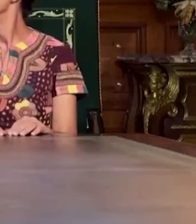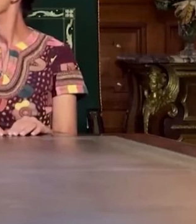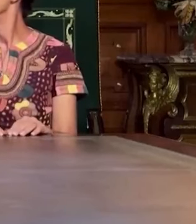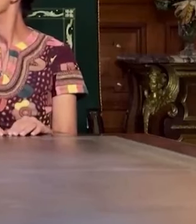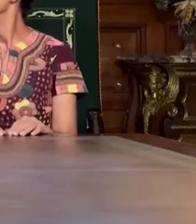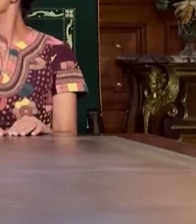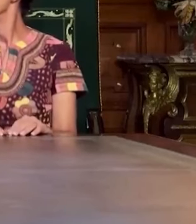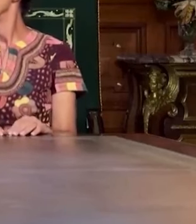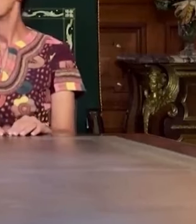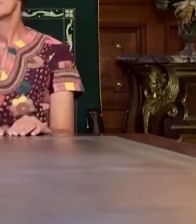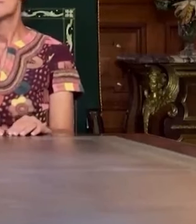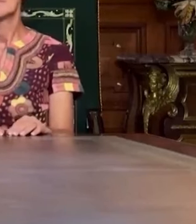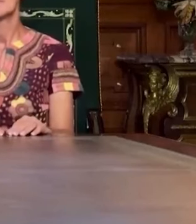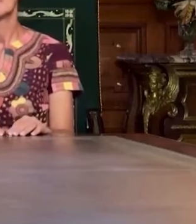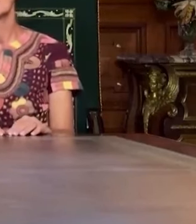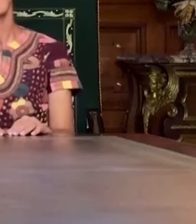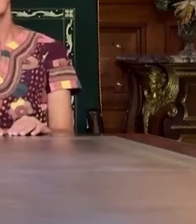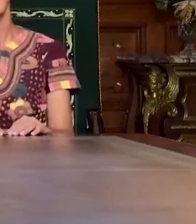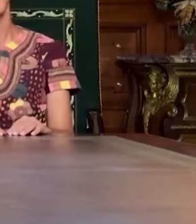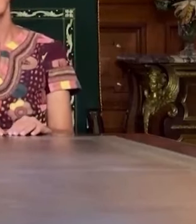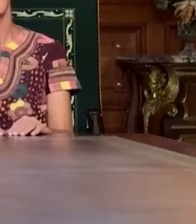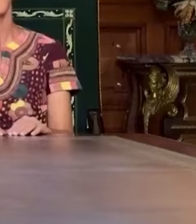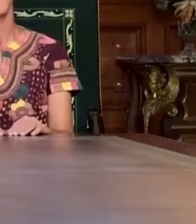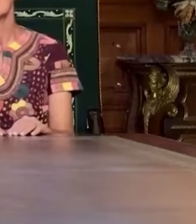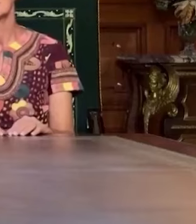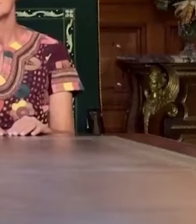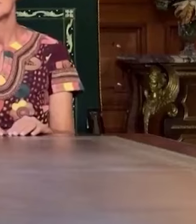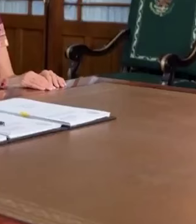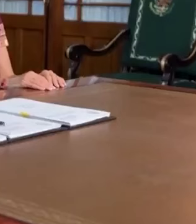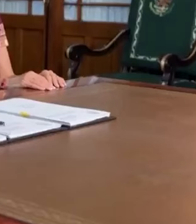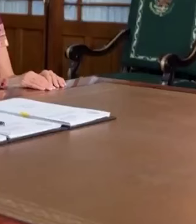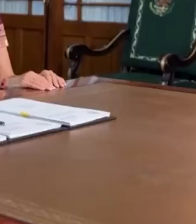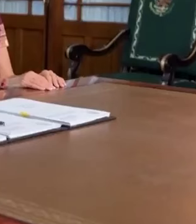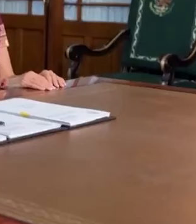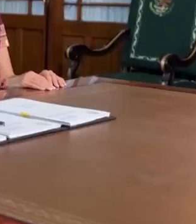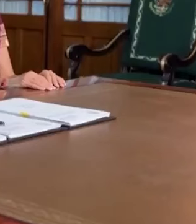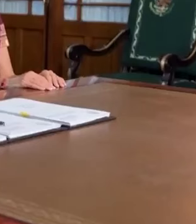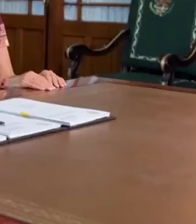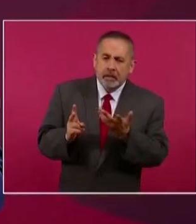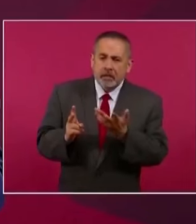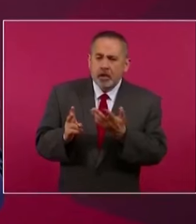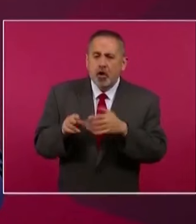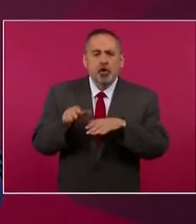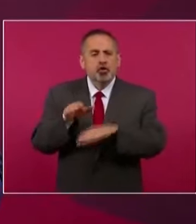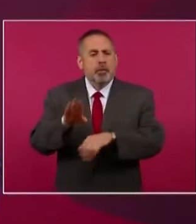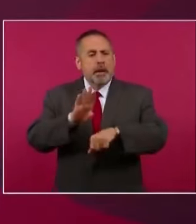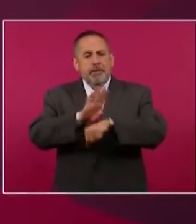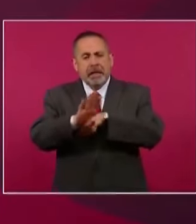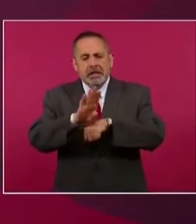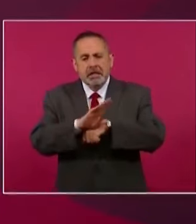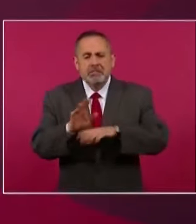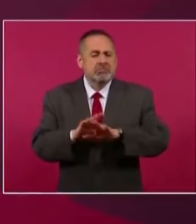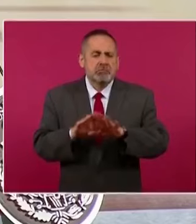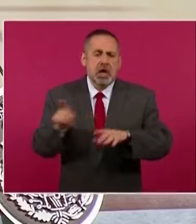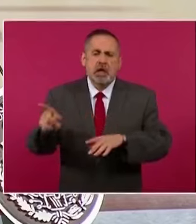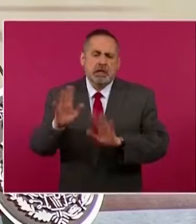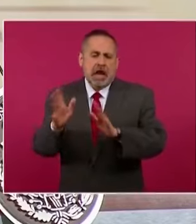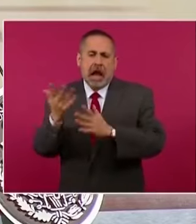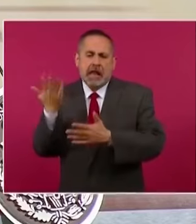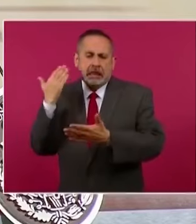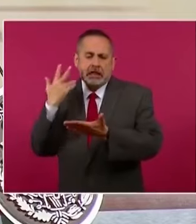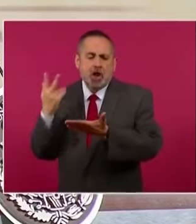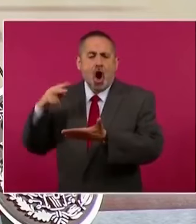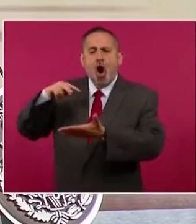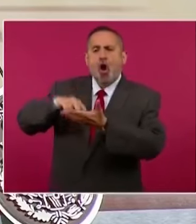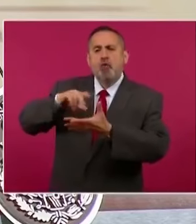una aliada cercana del presidente saliente Andrés Manuel López Obrador cuyo mandato de 6 años terminó el 30 de septiembre